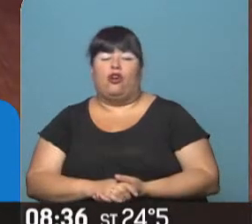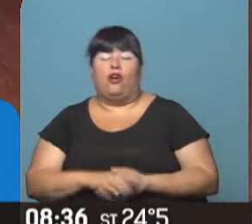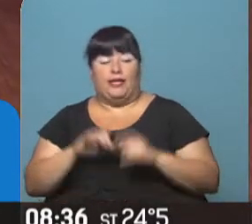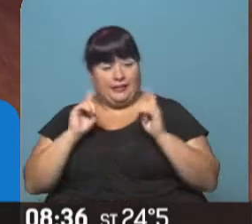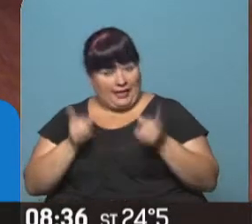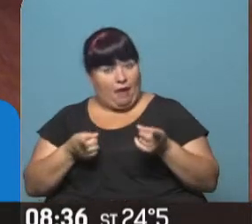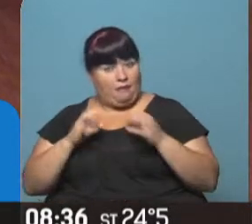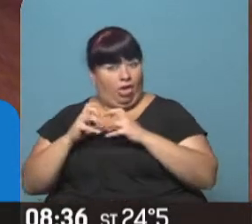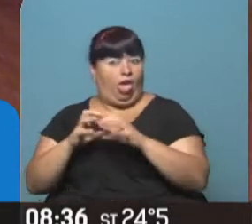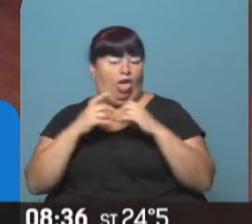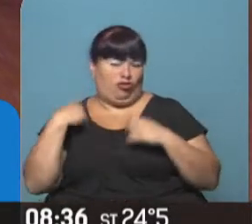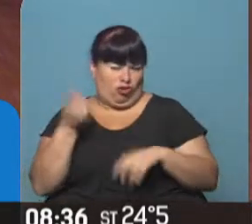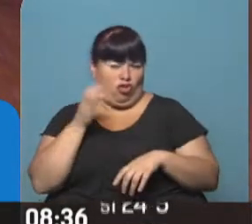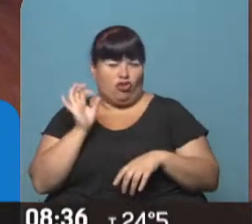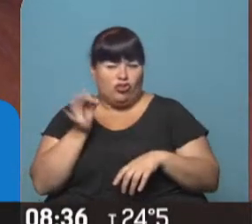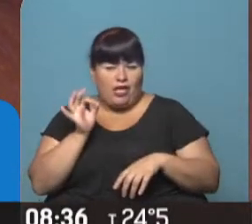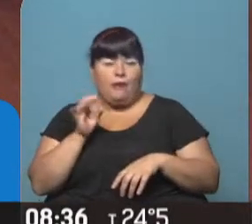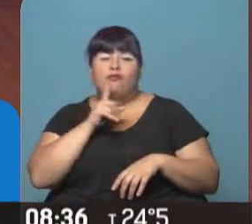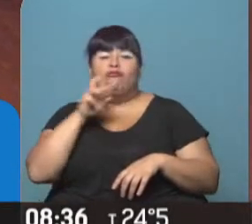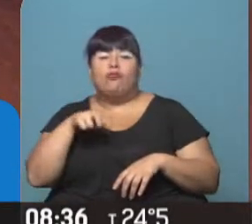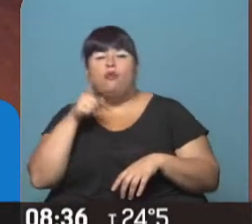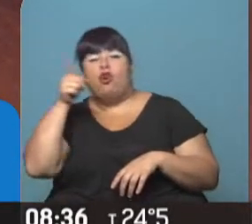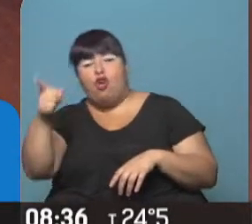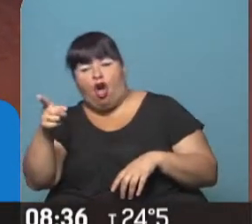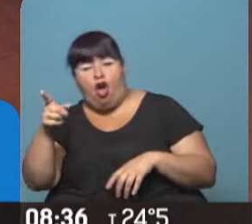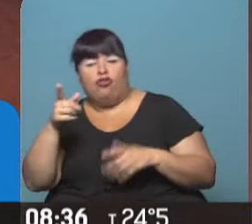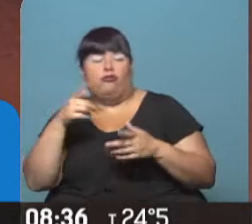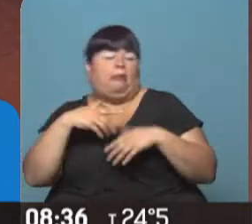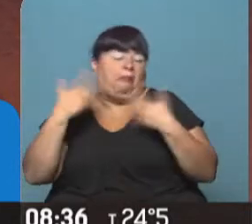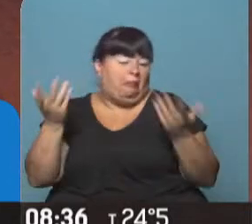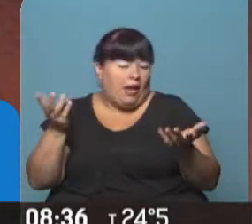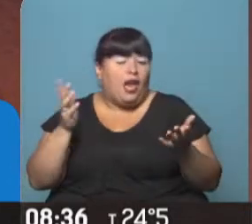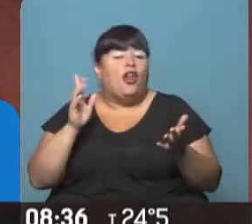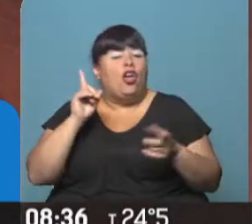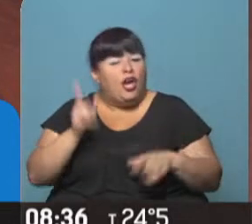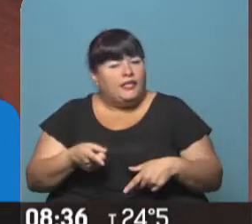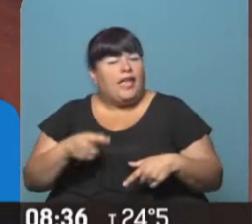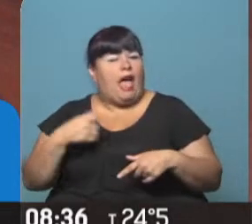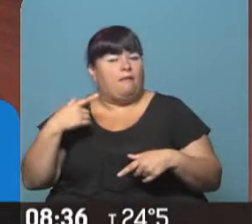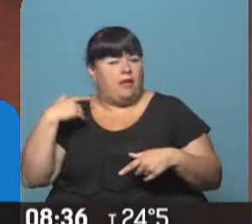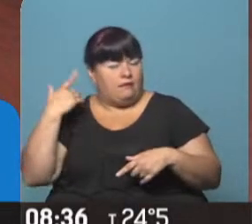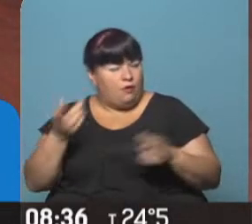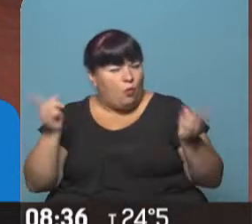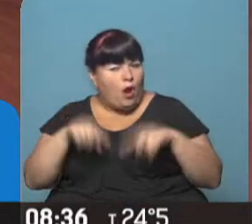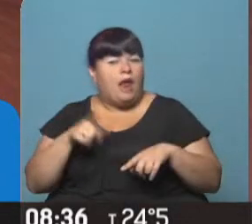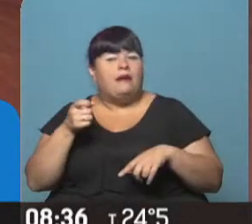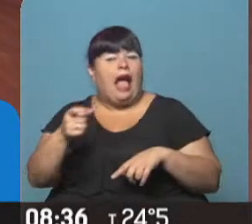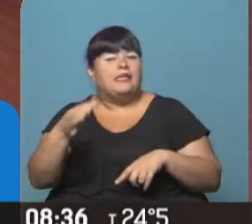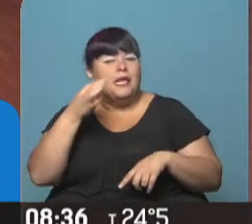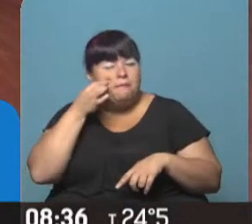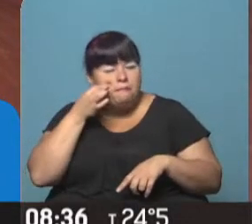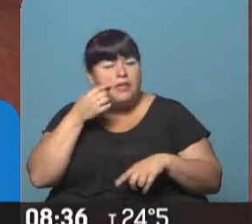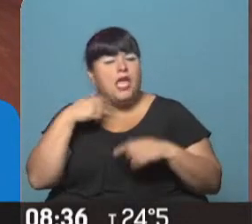inclusive hay discusiones, sabemos todos que Trump está en contra de eso y no, pero ha habido una gran incidencia de cáncer de piel